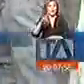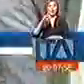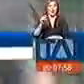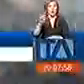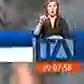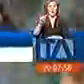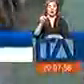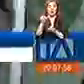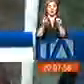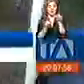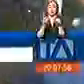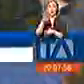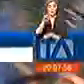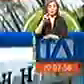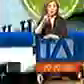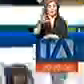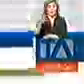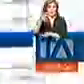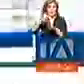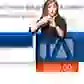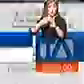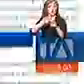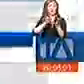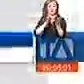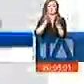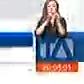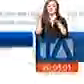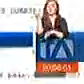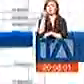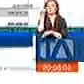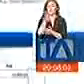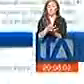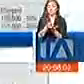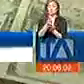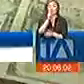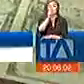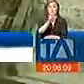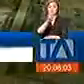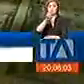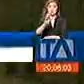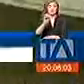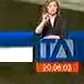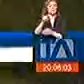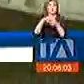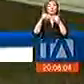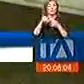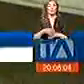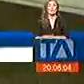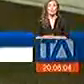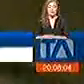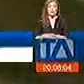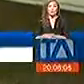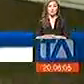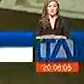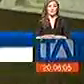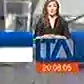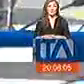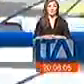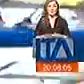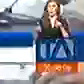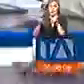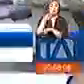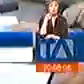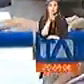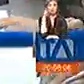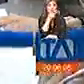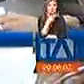de Bonilla. Ambos aparecen en Arroz Verde como aportantes de $220,000, aunque lo han negado. Lo